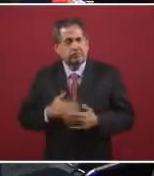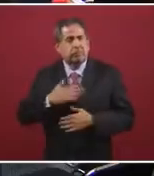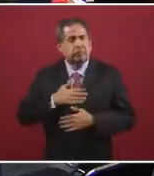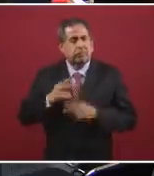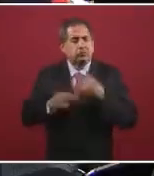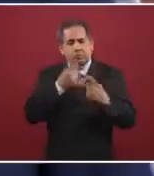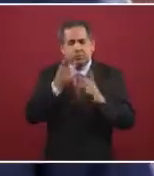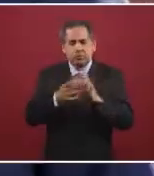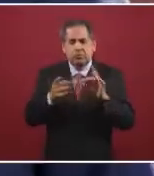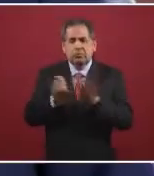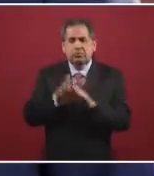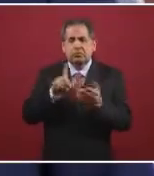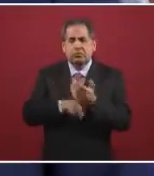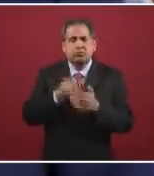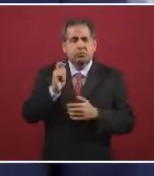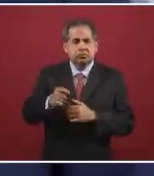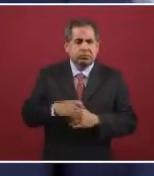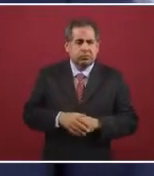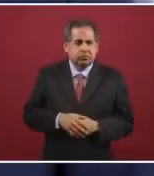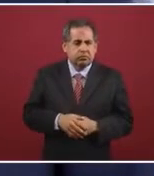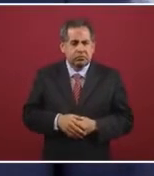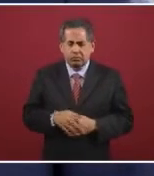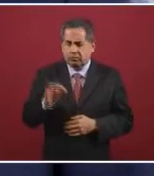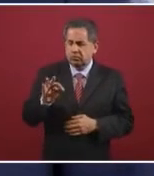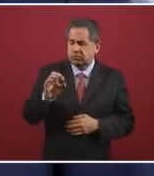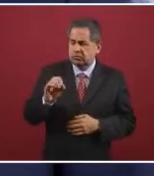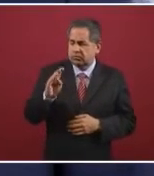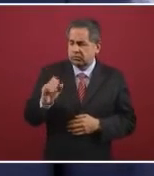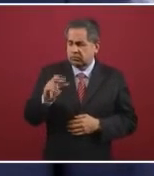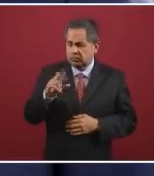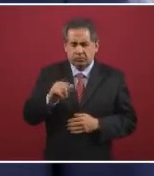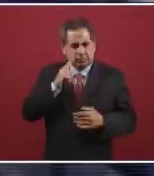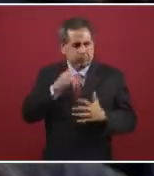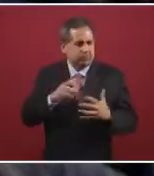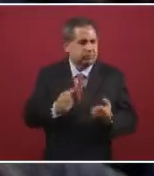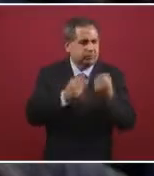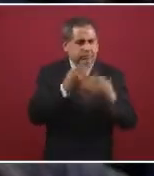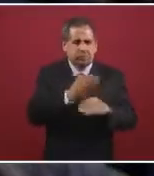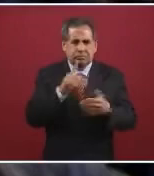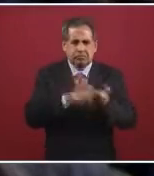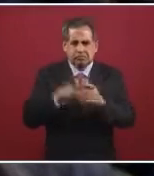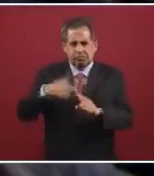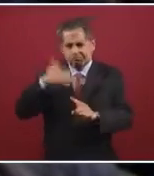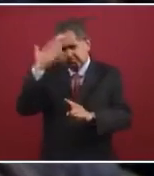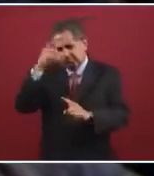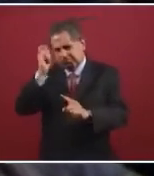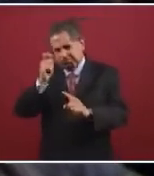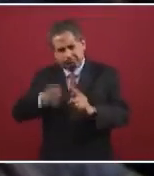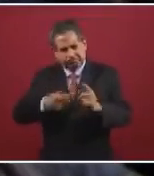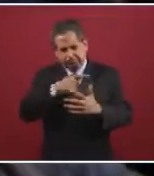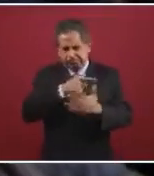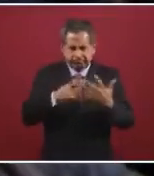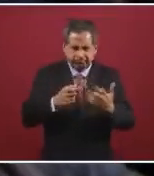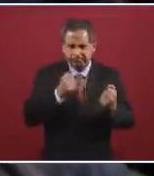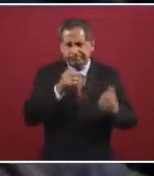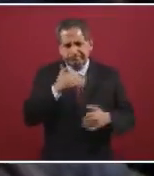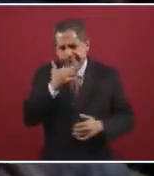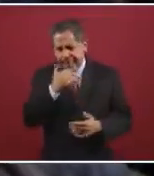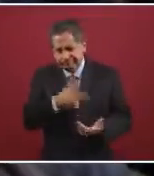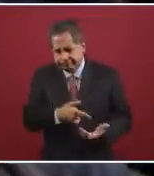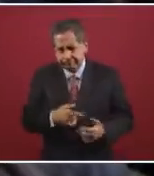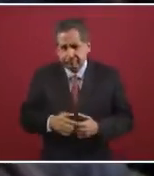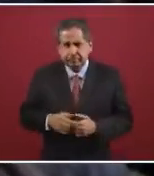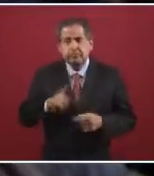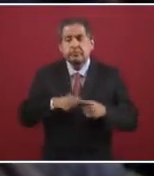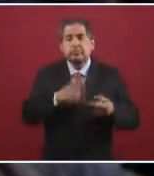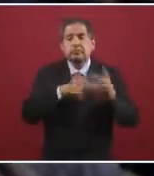hablando de quienes hicieron el Fobaproa para salvar a banqueros. Usted lo sabe, presidente. De los